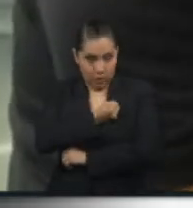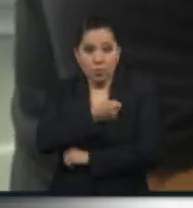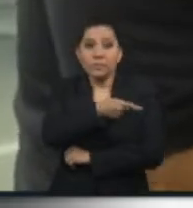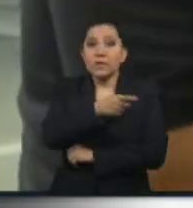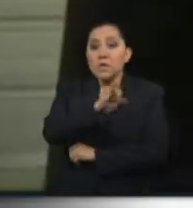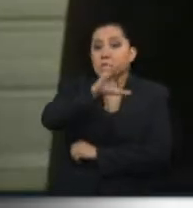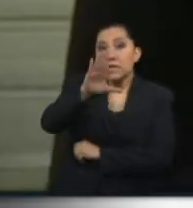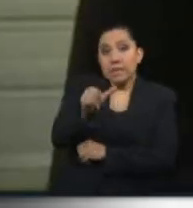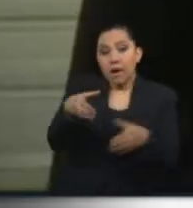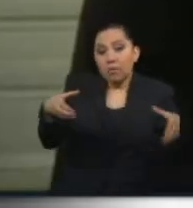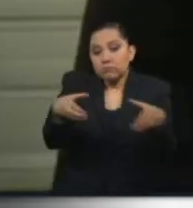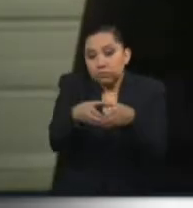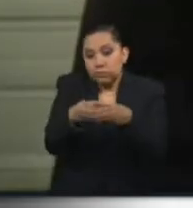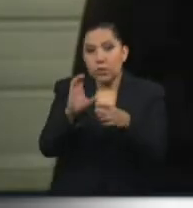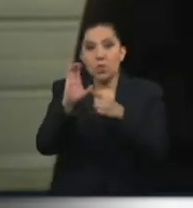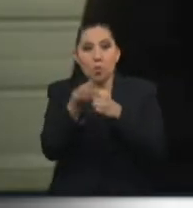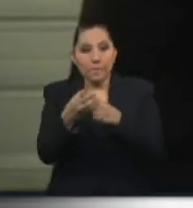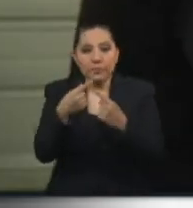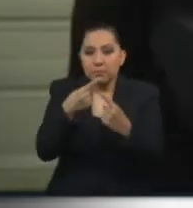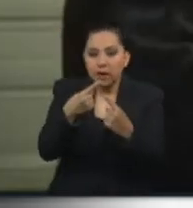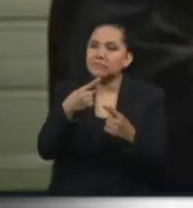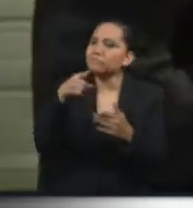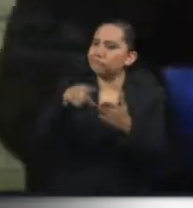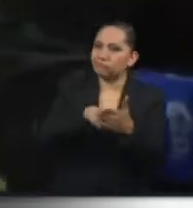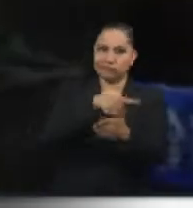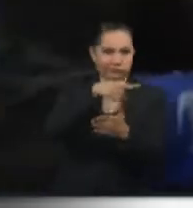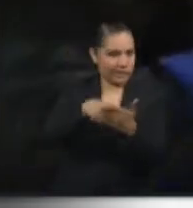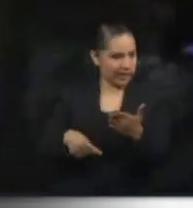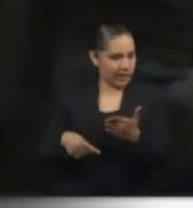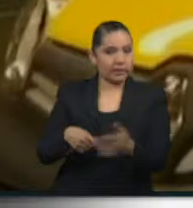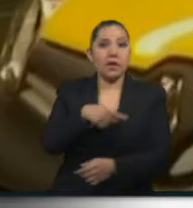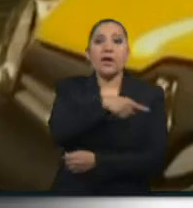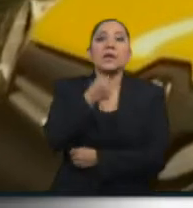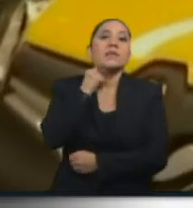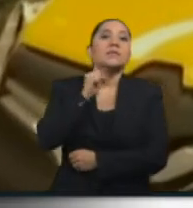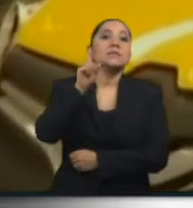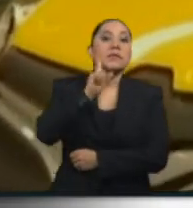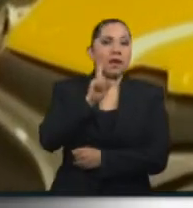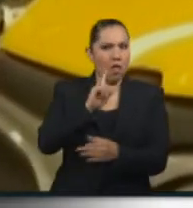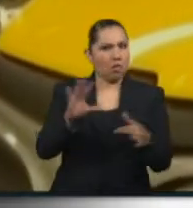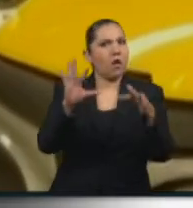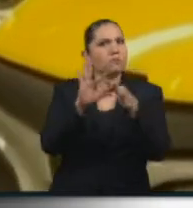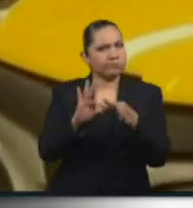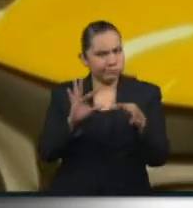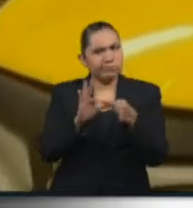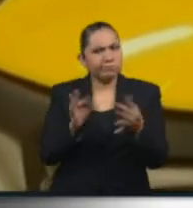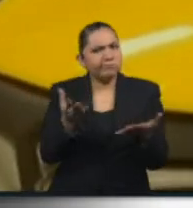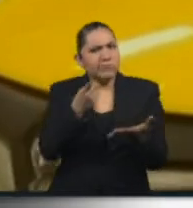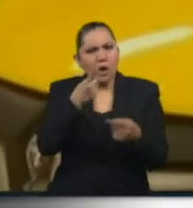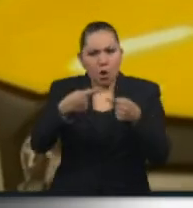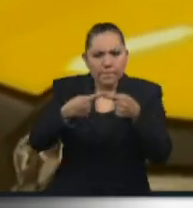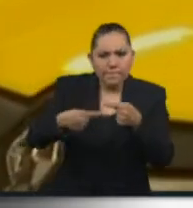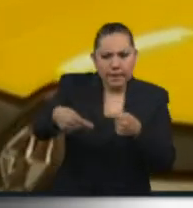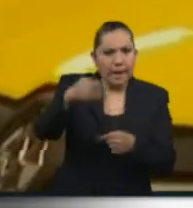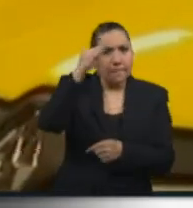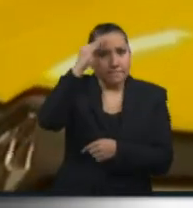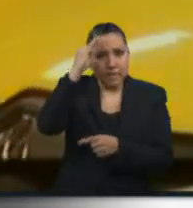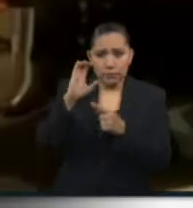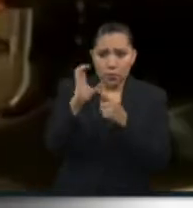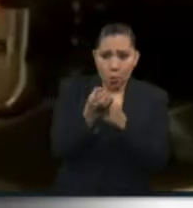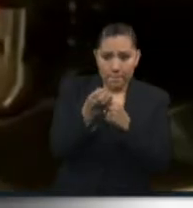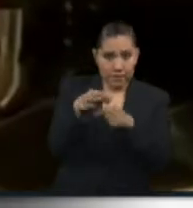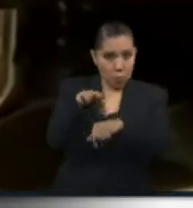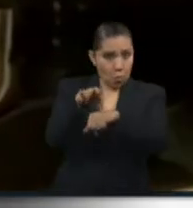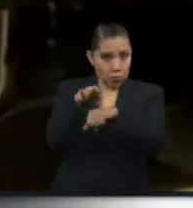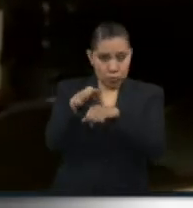órgano legislativo que ella encabeza. La senadora señaló también que se están explorando alternativas para poder celebrar de forma virtual las reuniones de